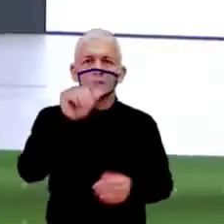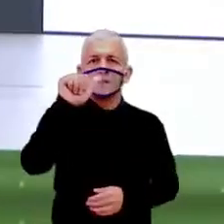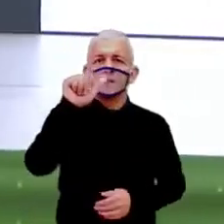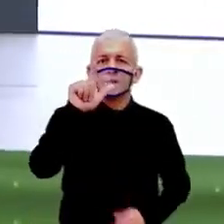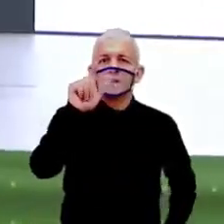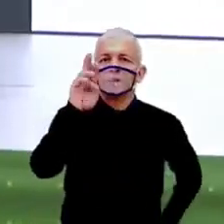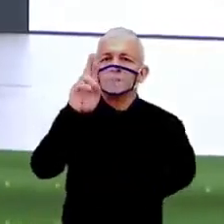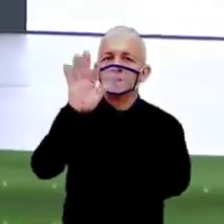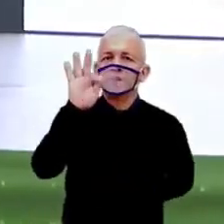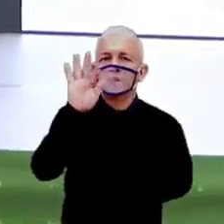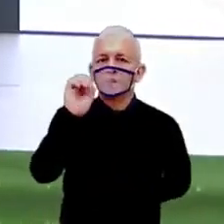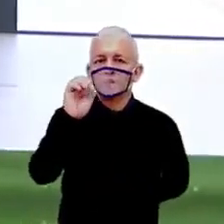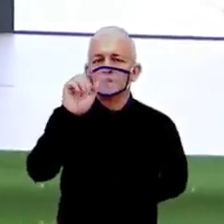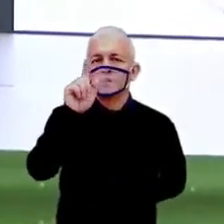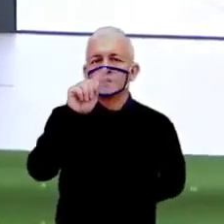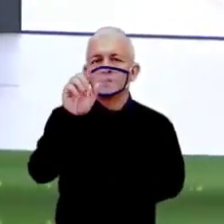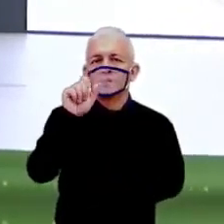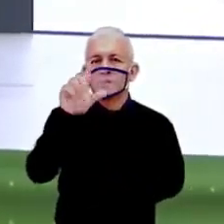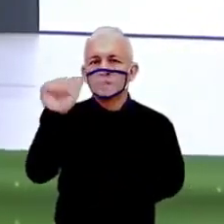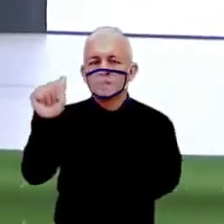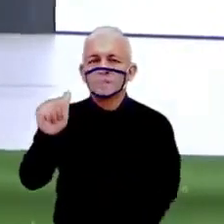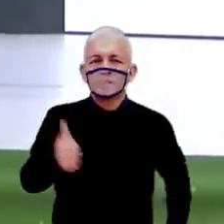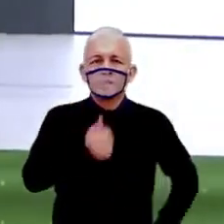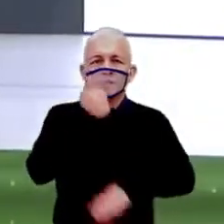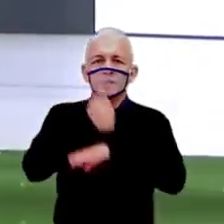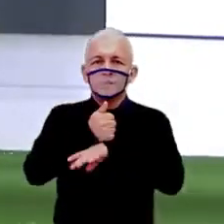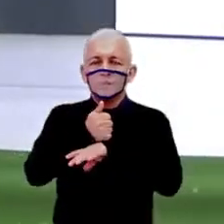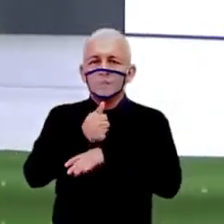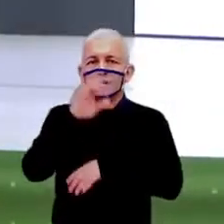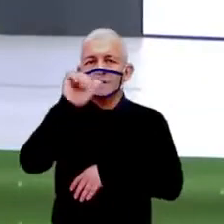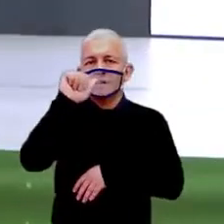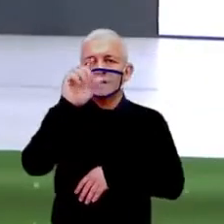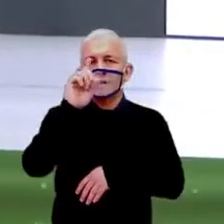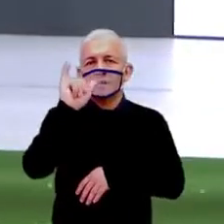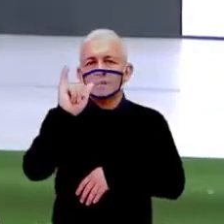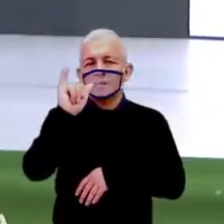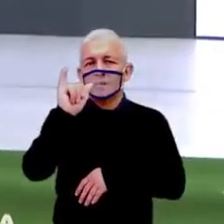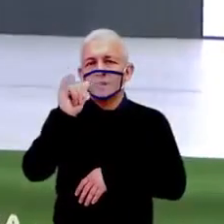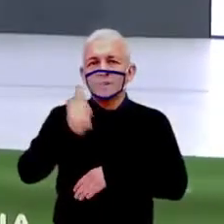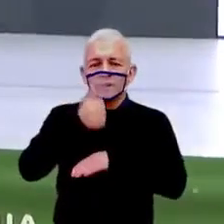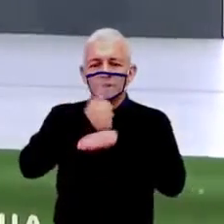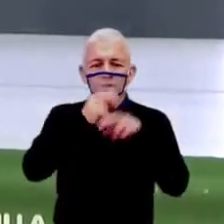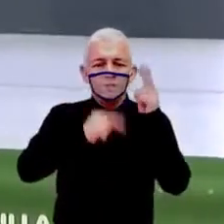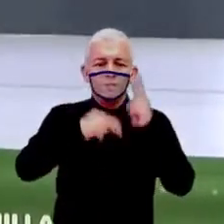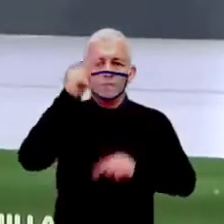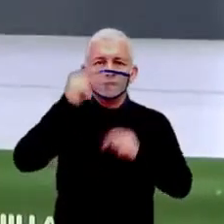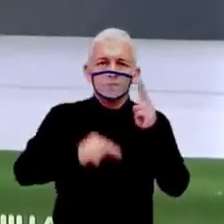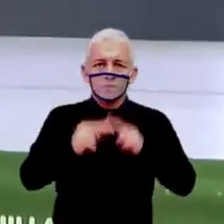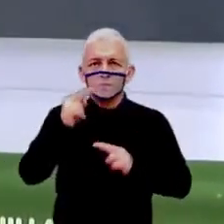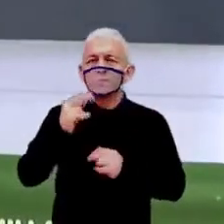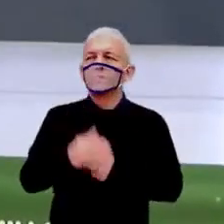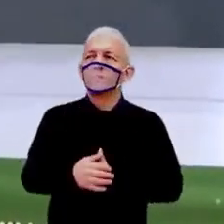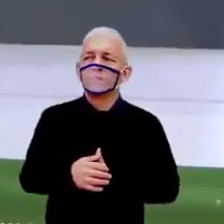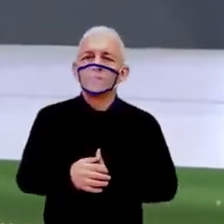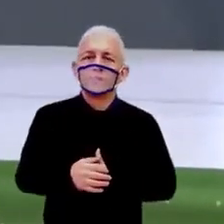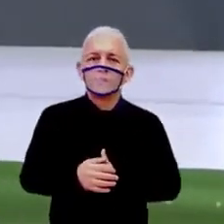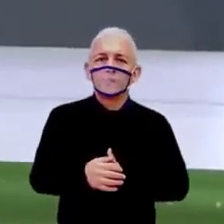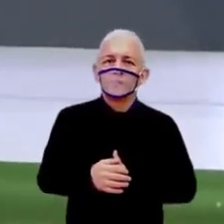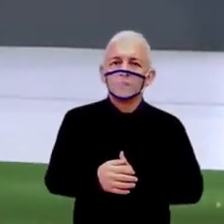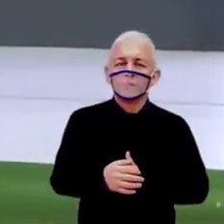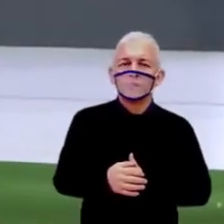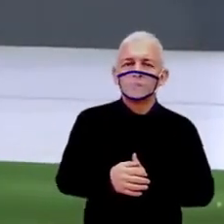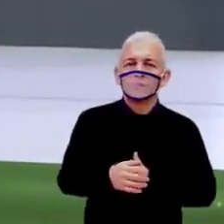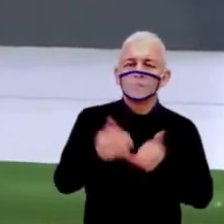Salá, quien es el director o el gerente de la ADI, nuestra agencia de infraestructura, y quien